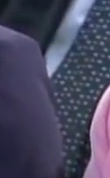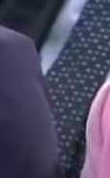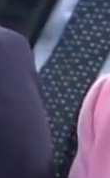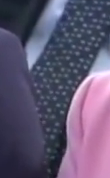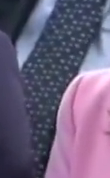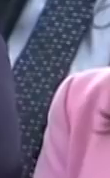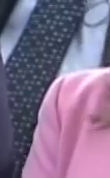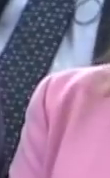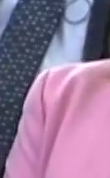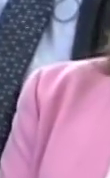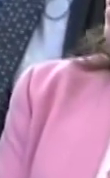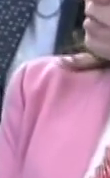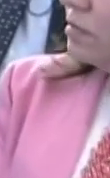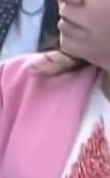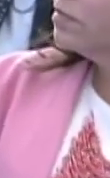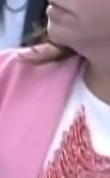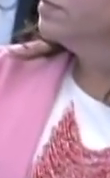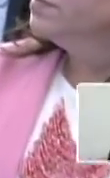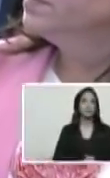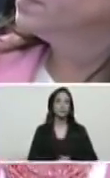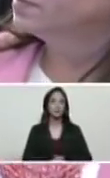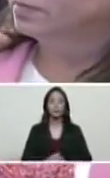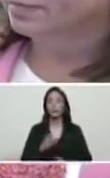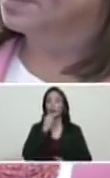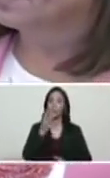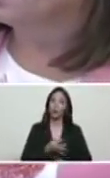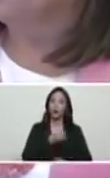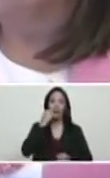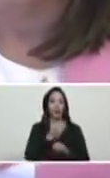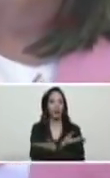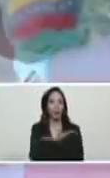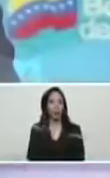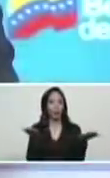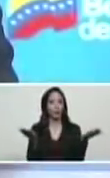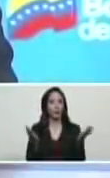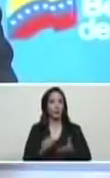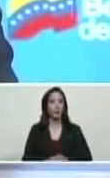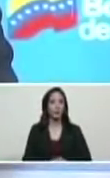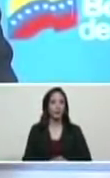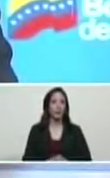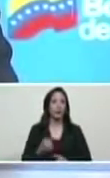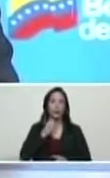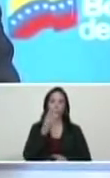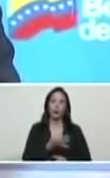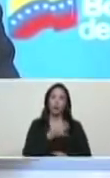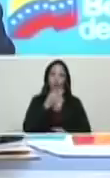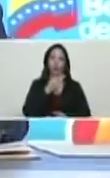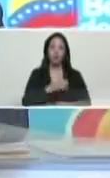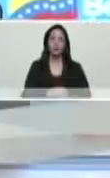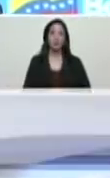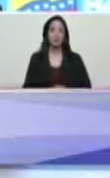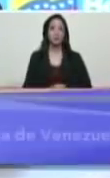Venezuela. Buenas tardes a toda Venezuela. Buenas tardes.